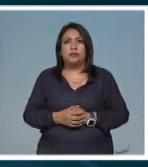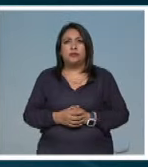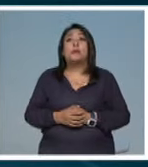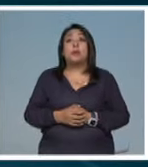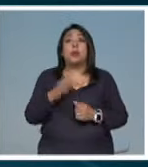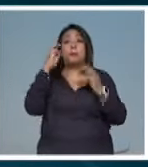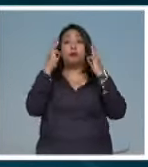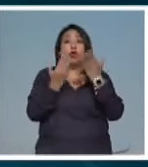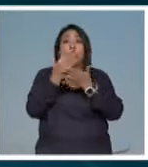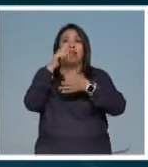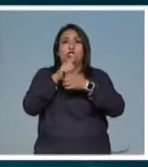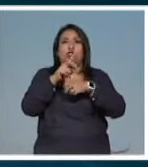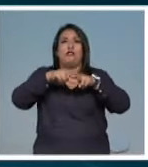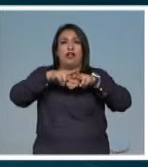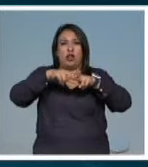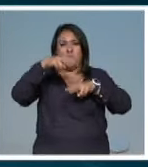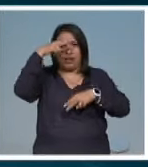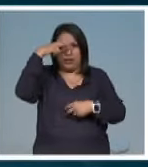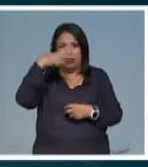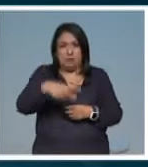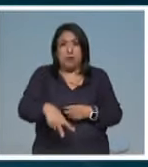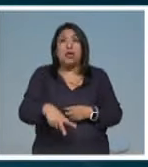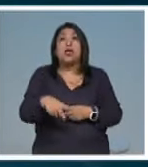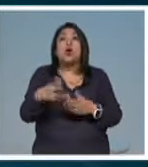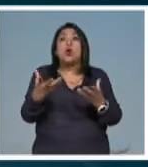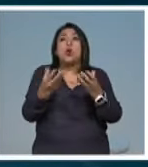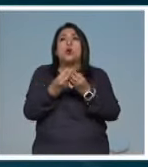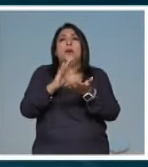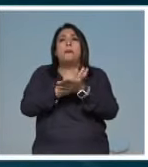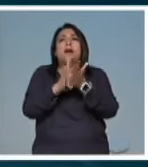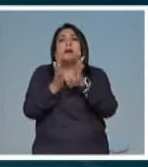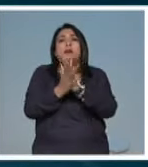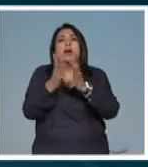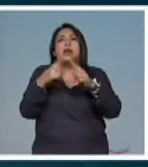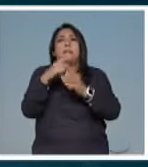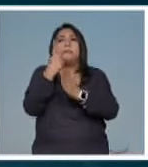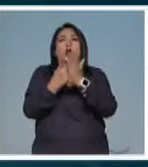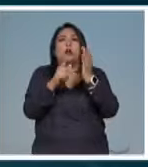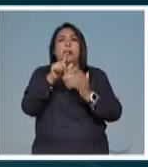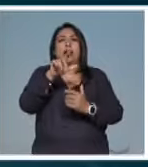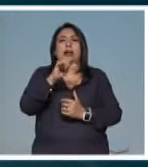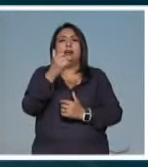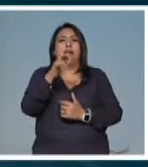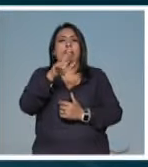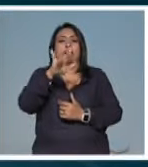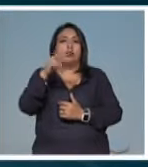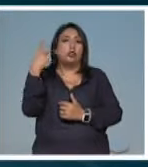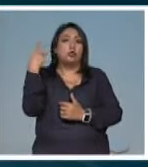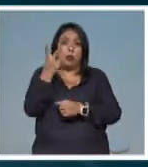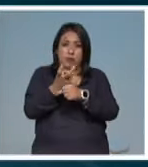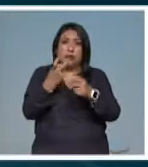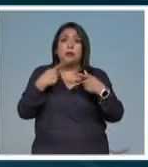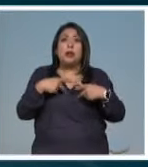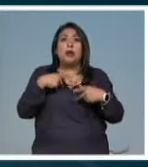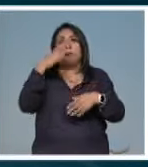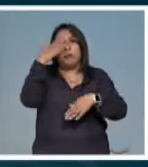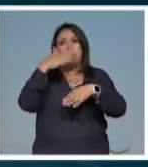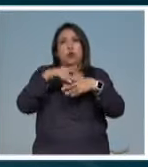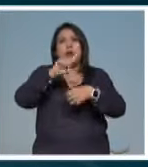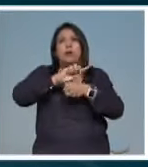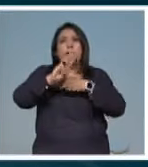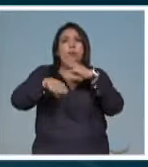El Museo Nacional de los Ferrocarriles Mexicanos, con la complicidad del programa Alas y Raíces Puebla, invita al público a conmemorar el